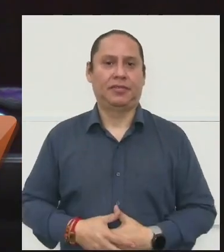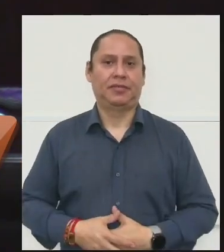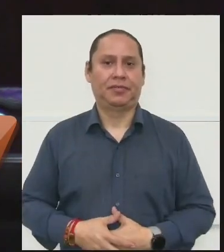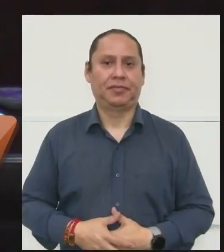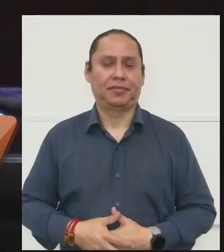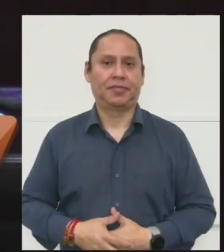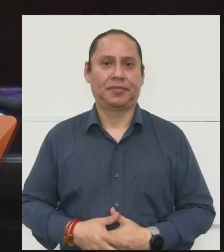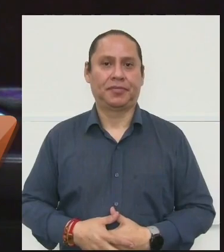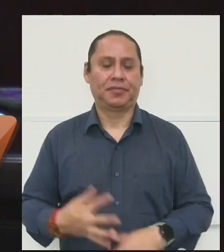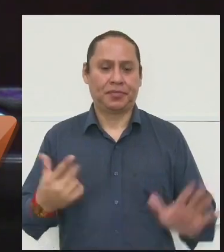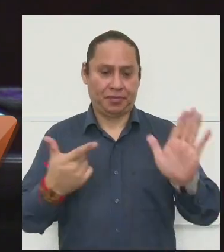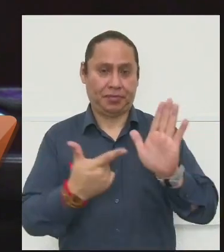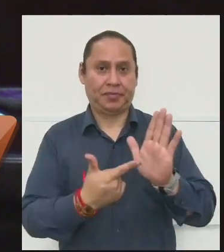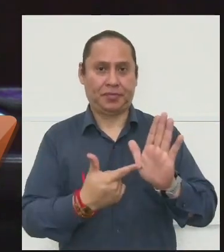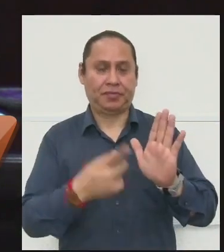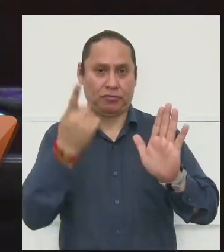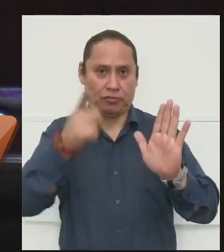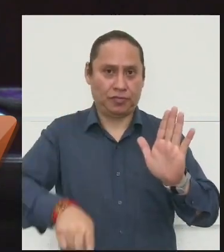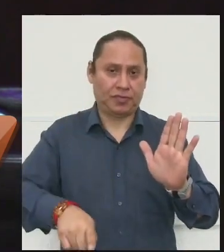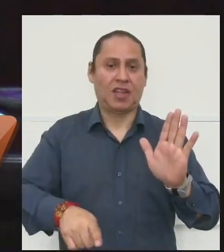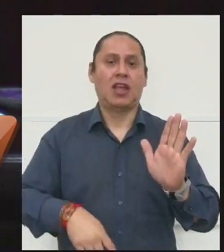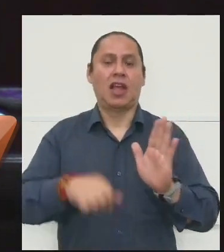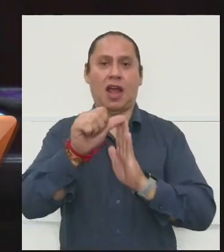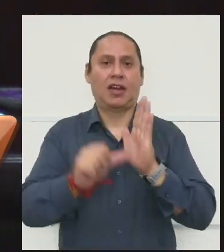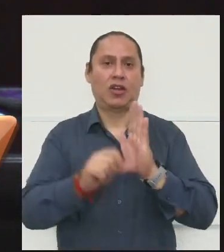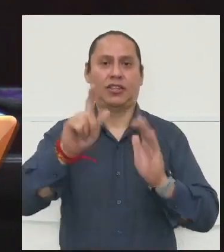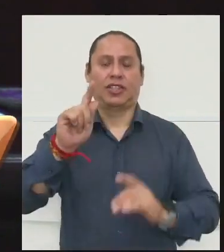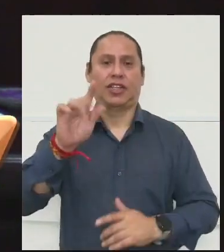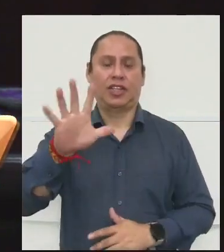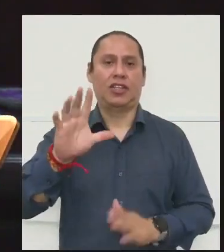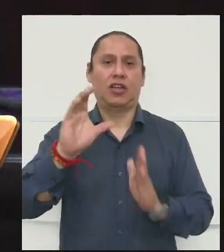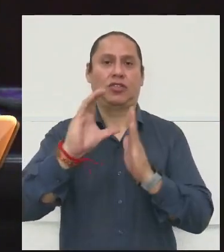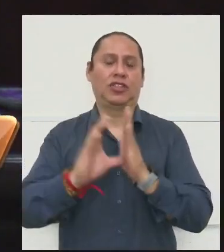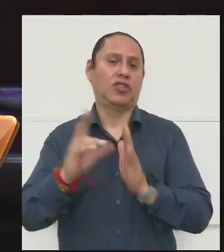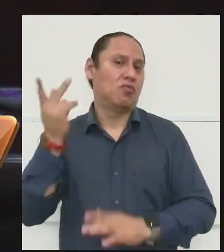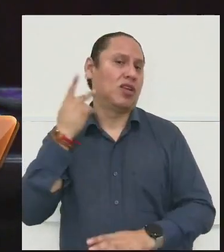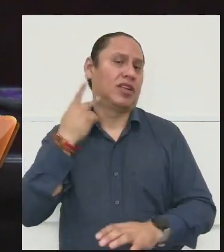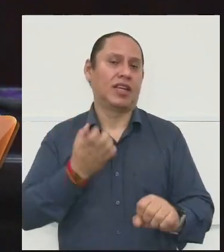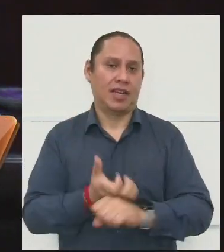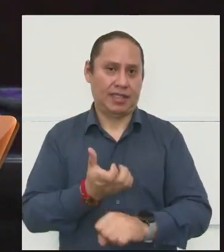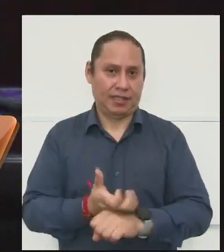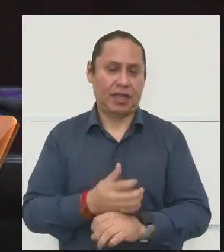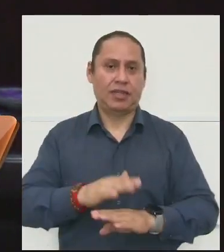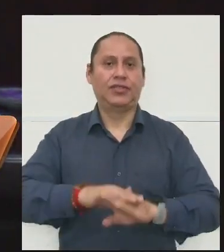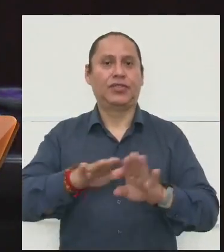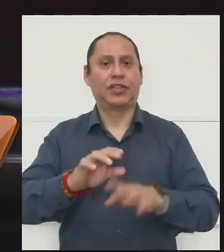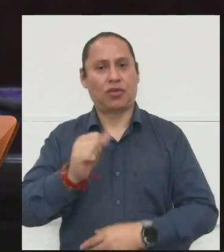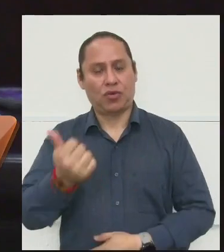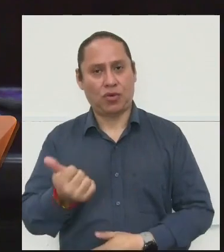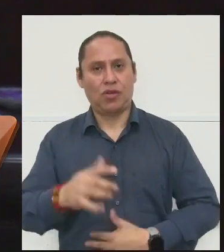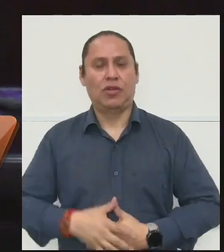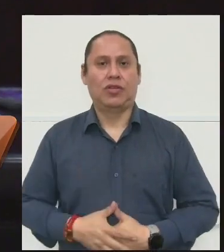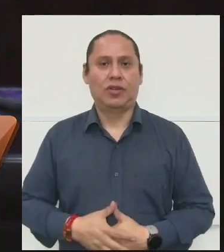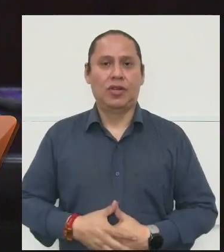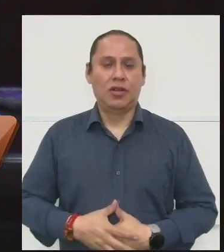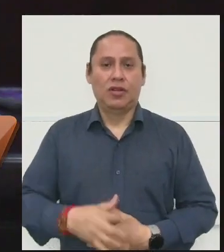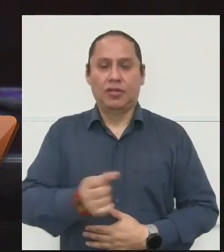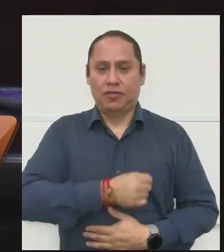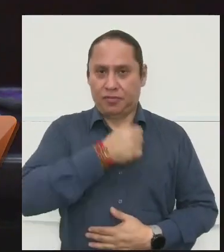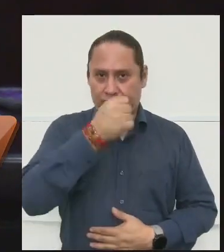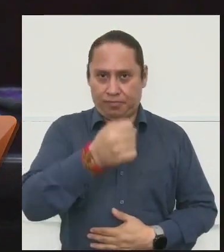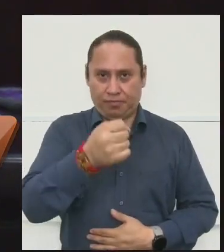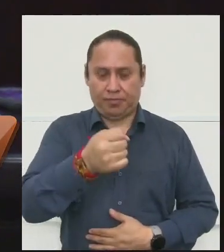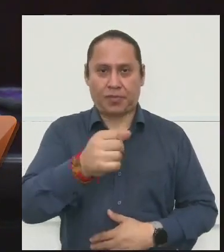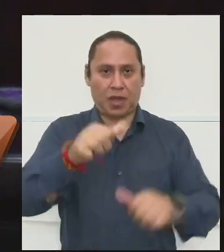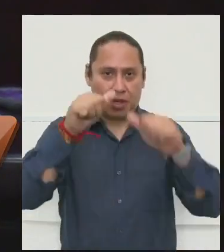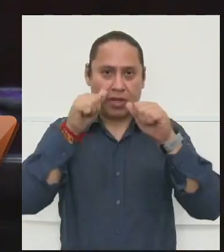efecto establece el artículo 75 de la constitución política local sin otro particular Les envío un cordial